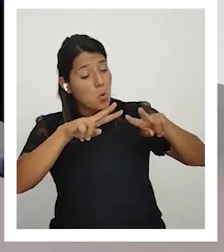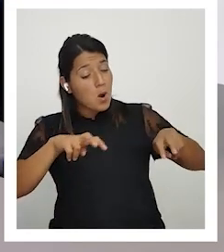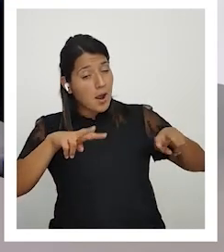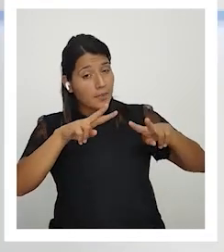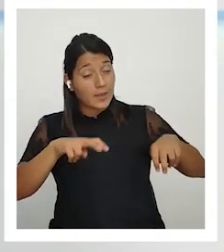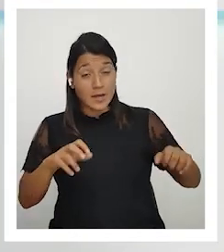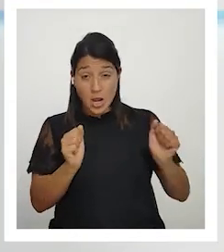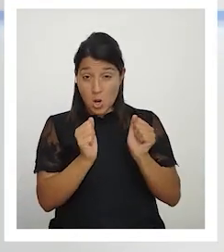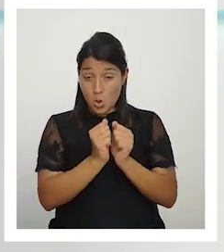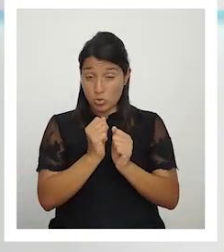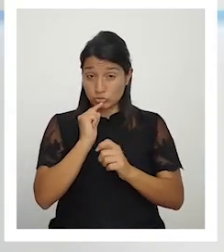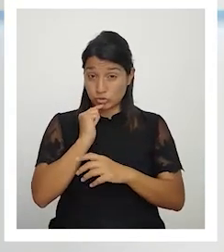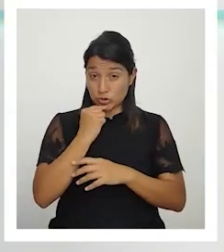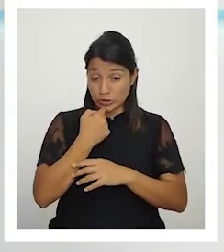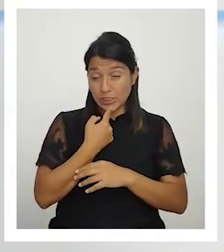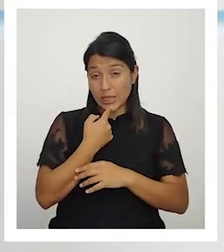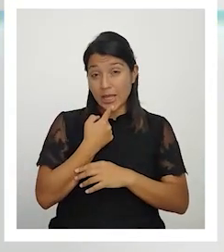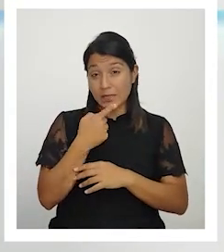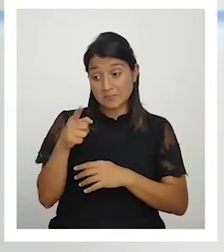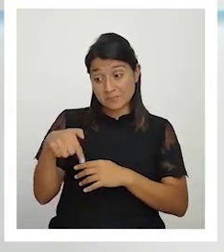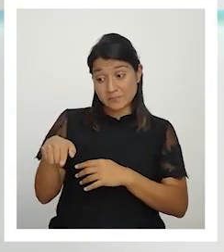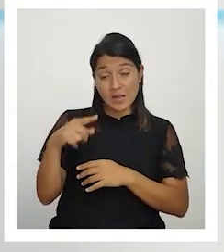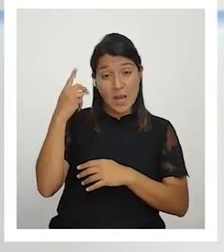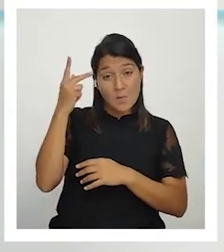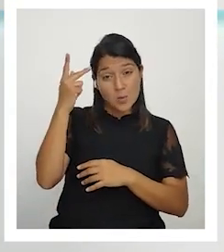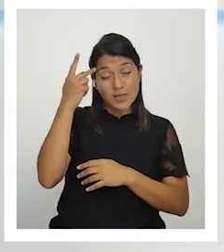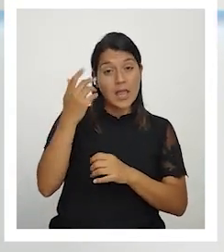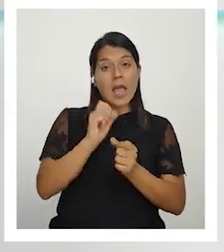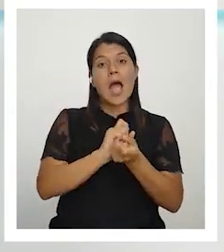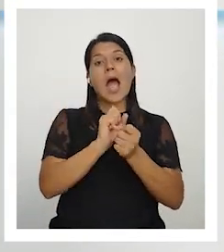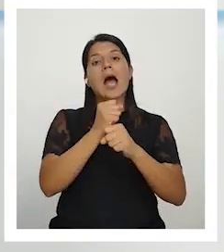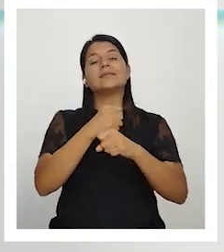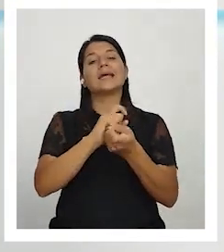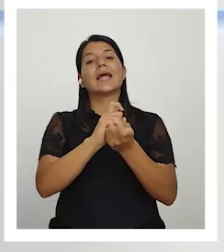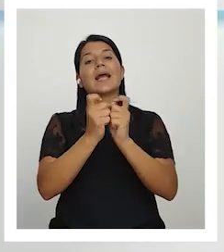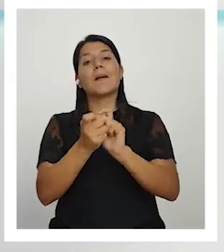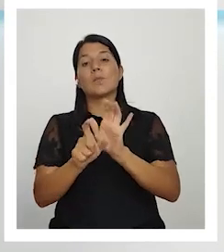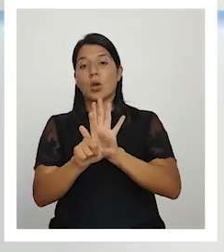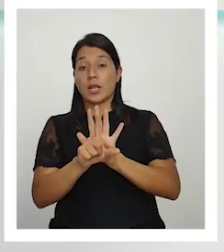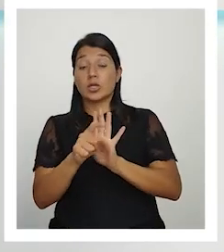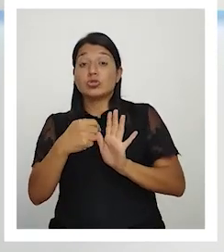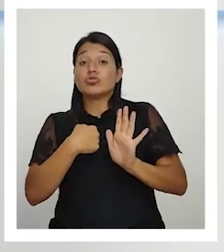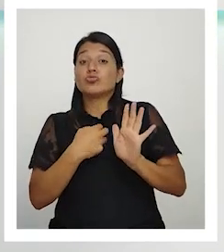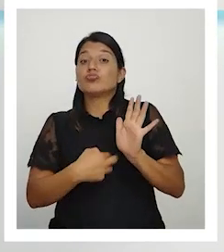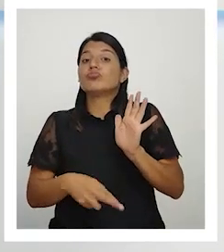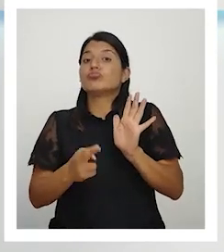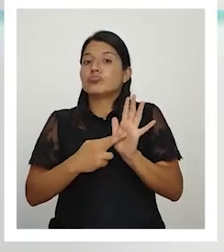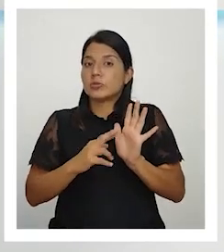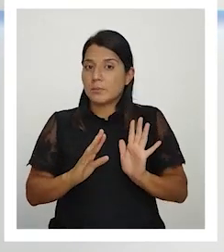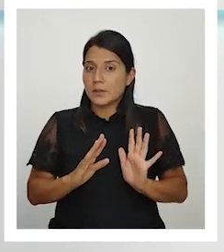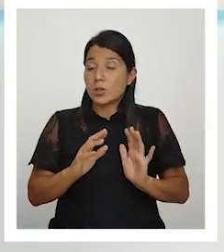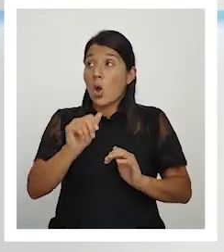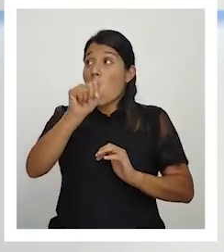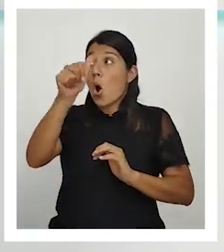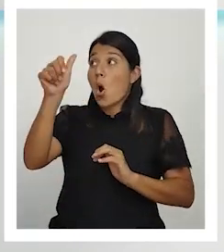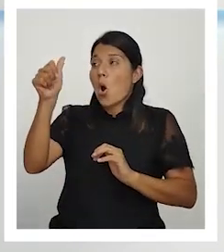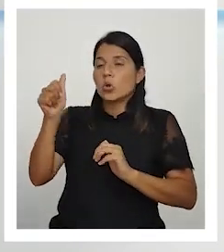actores políticos es hacer una reforma a esta ley. Insisto, los países que